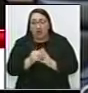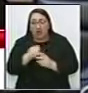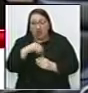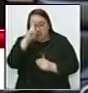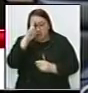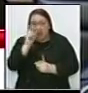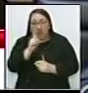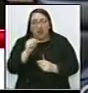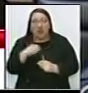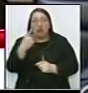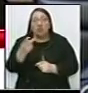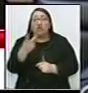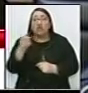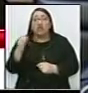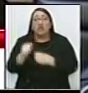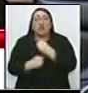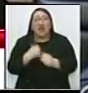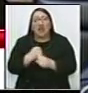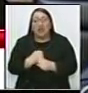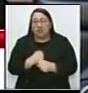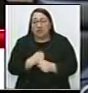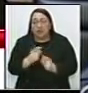de cara al bicentenario